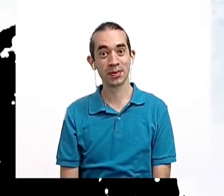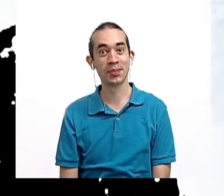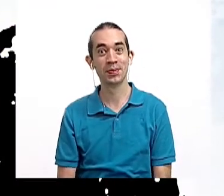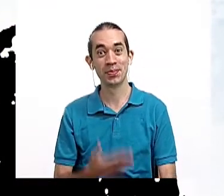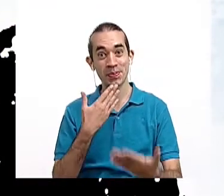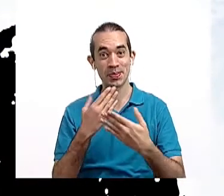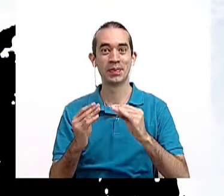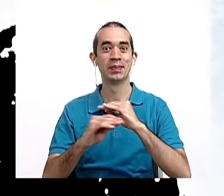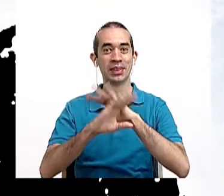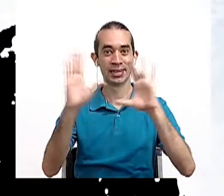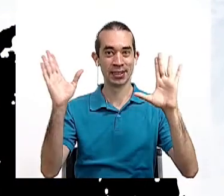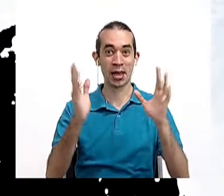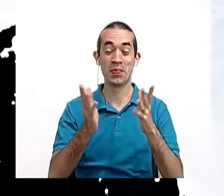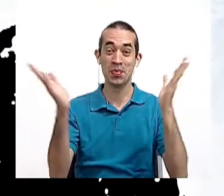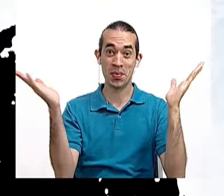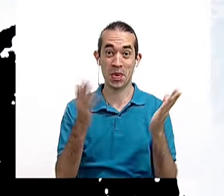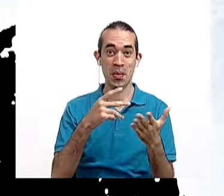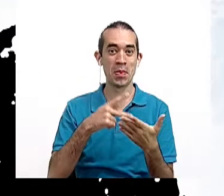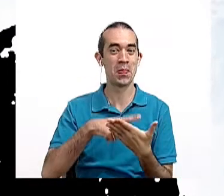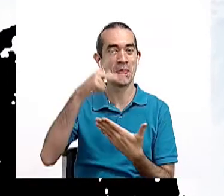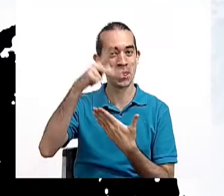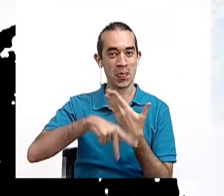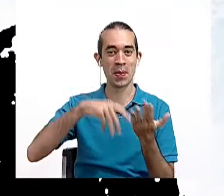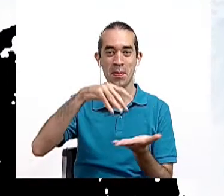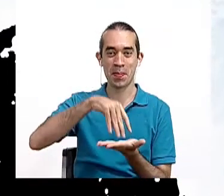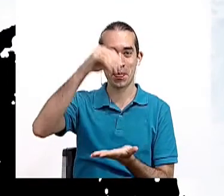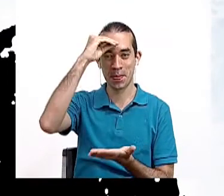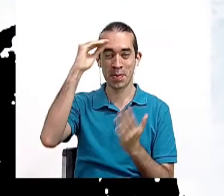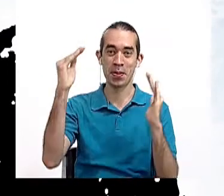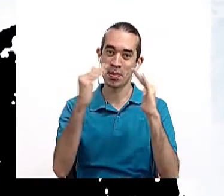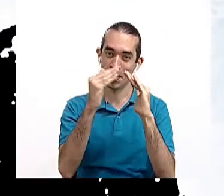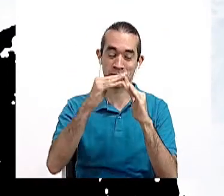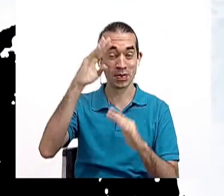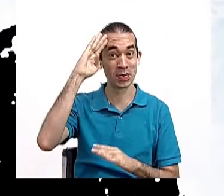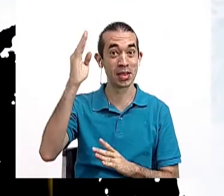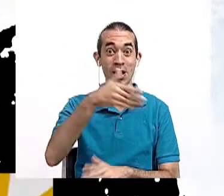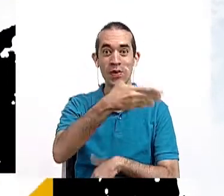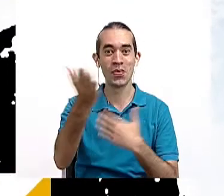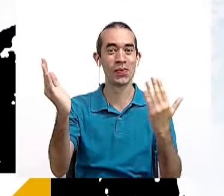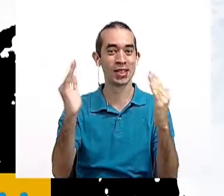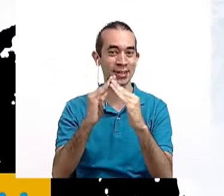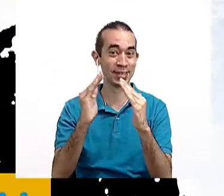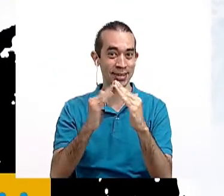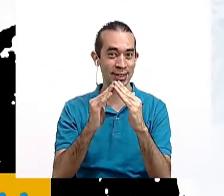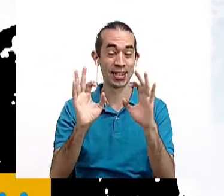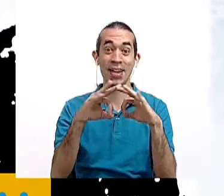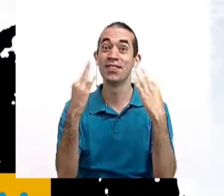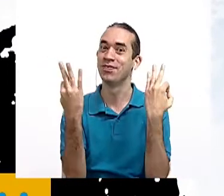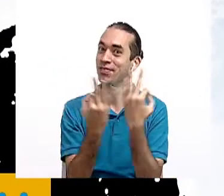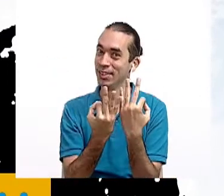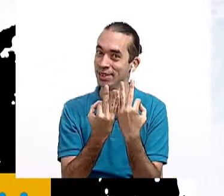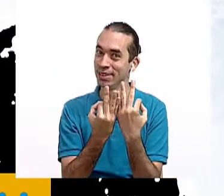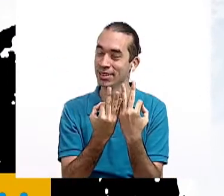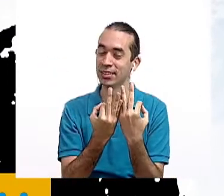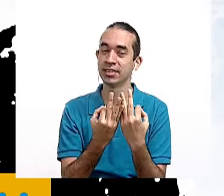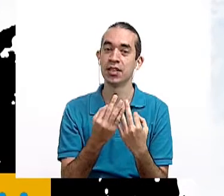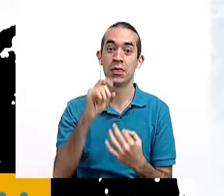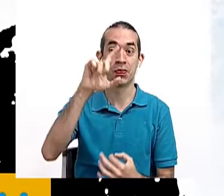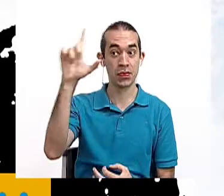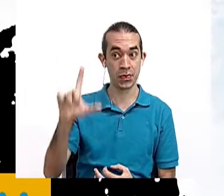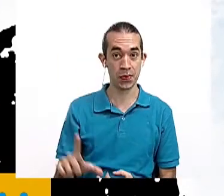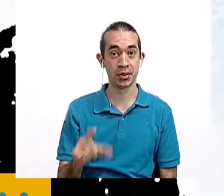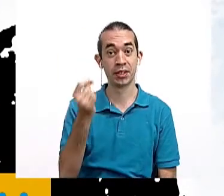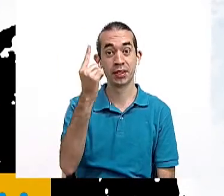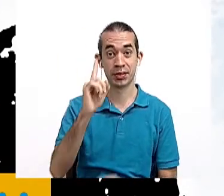Muy buenos días y bienvenidos al programa Aprendo en Casa. Un saludo a todos ustedes allá en casita, familia. Como todos los lunes a las